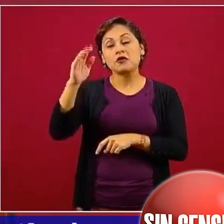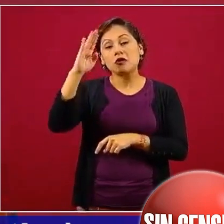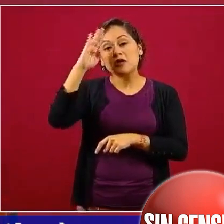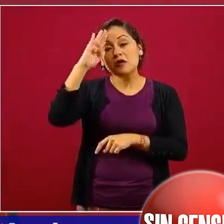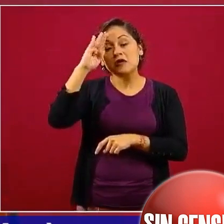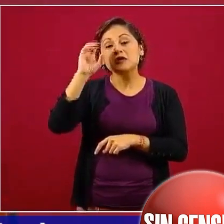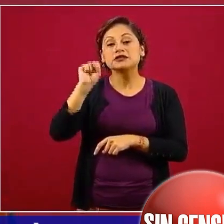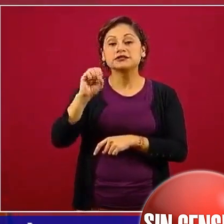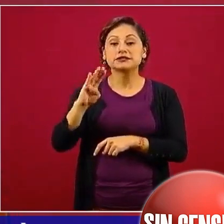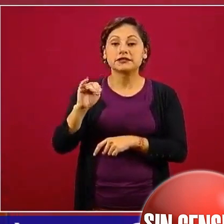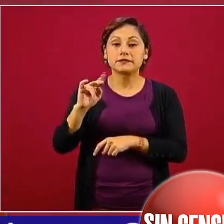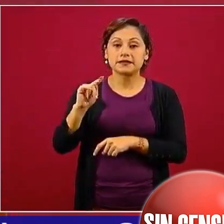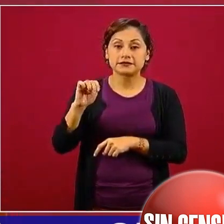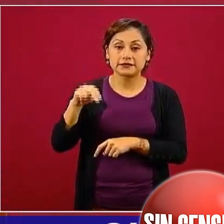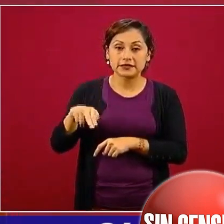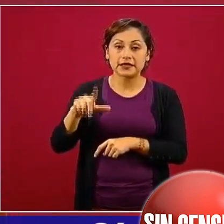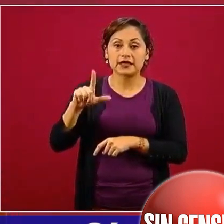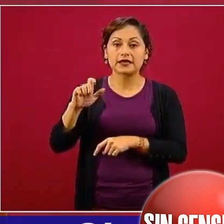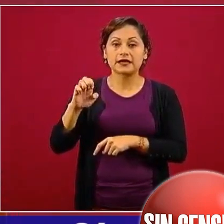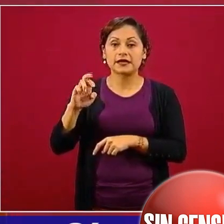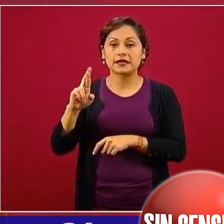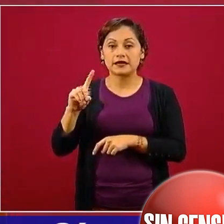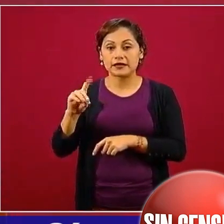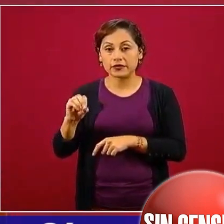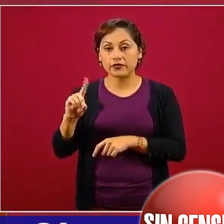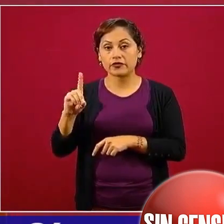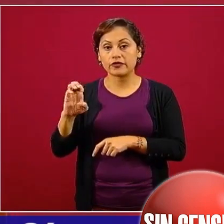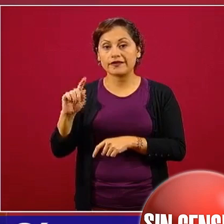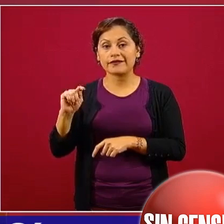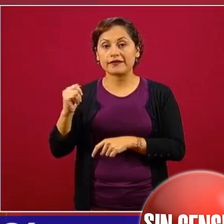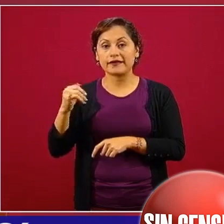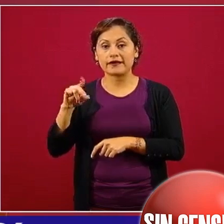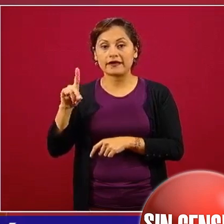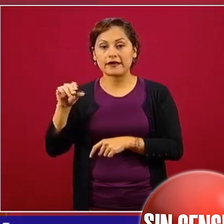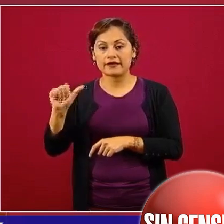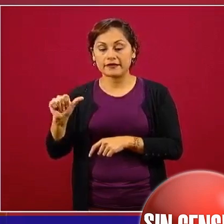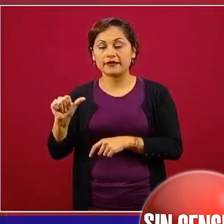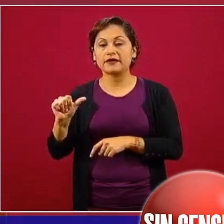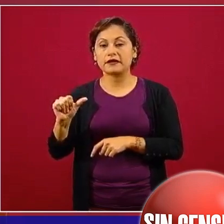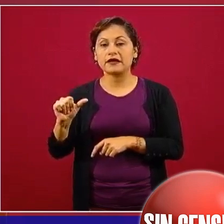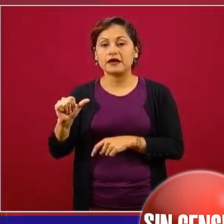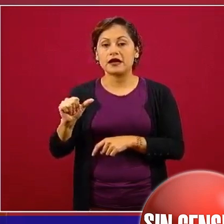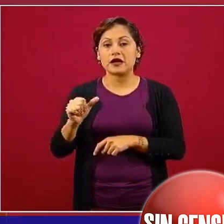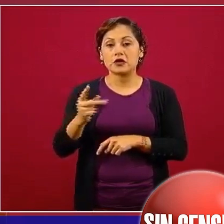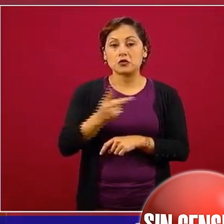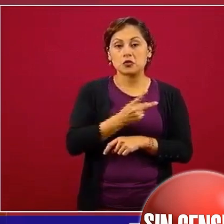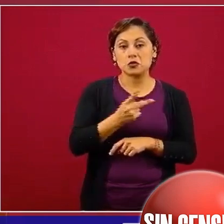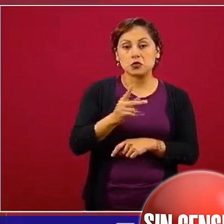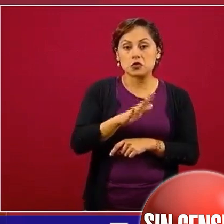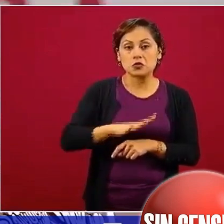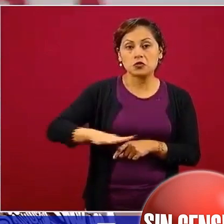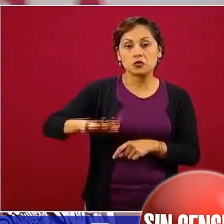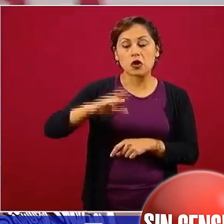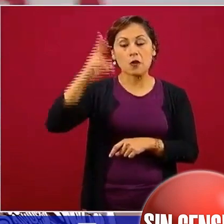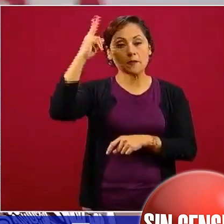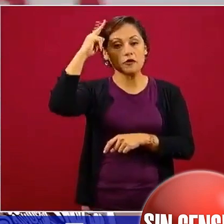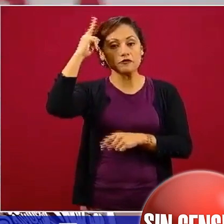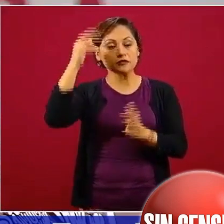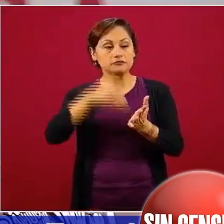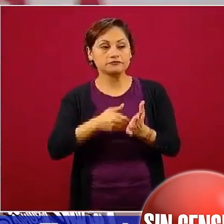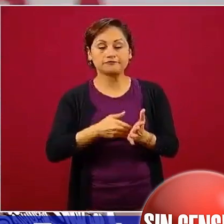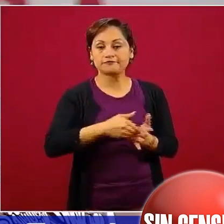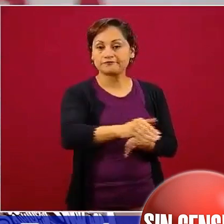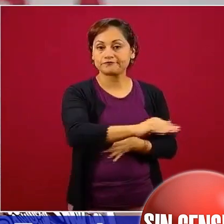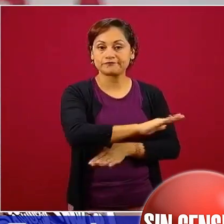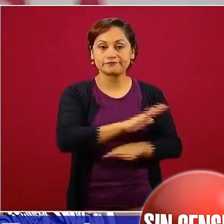era parte de su gobierno y se van al exilio, los expulsa Porfirio Díaz,